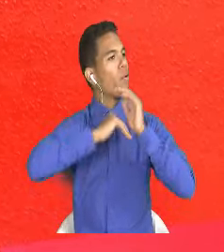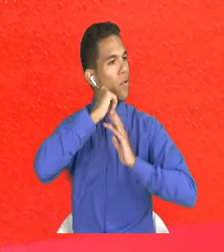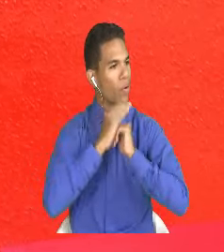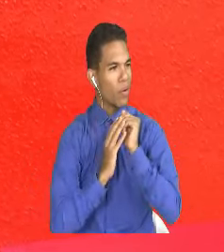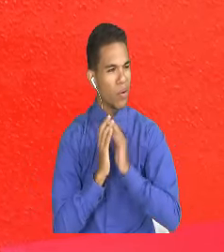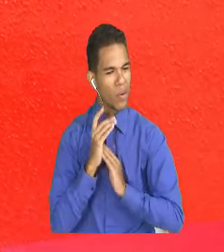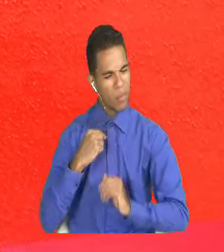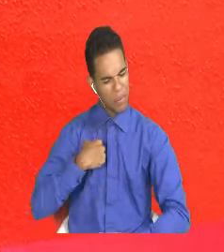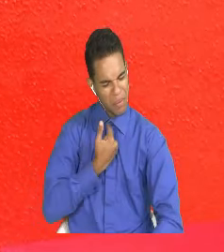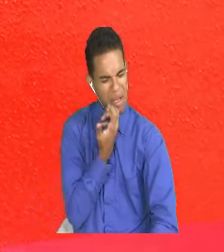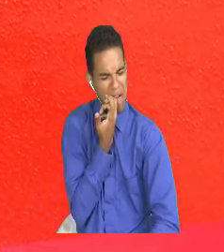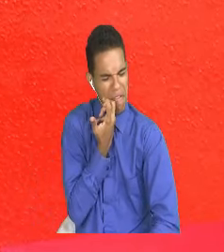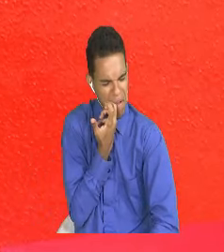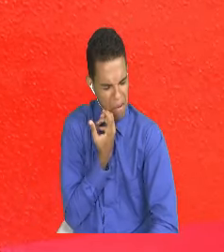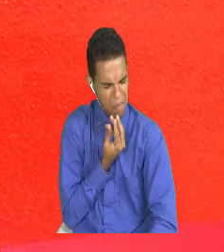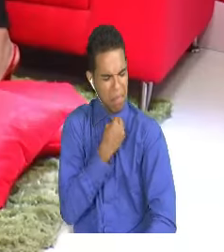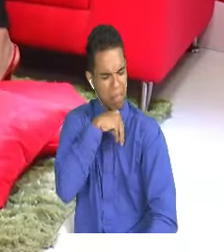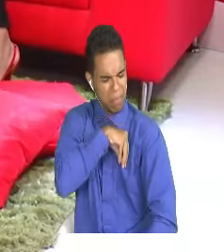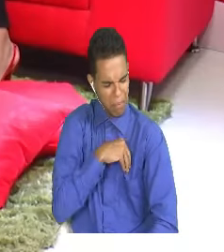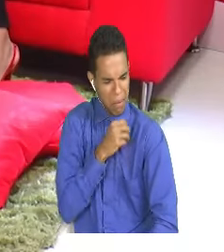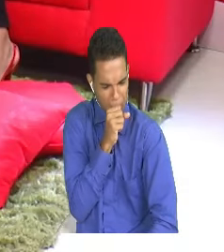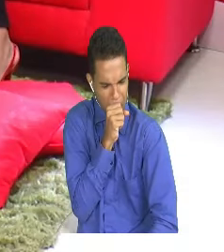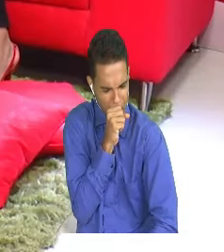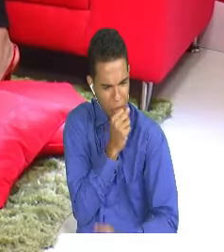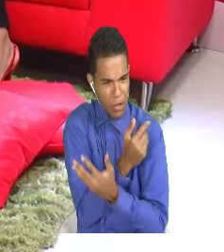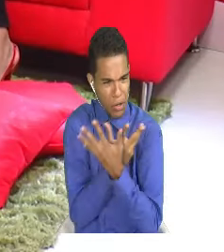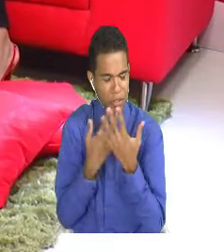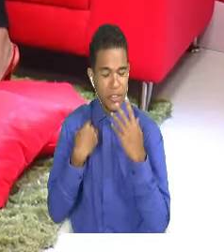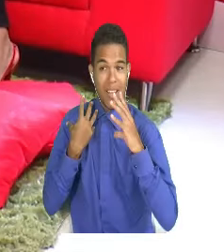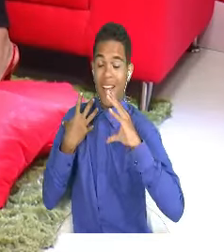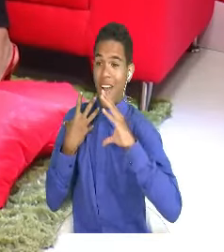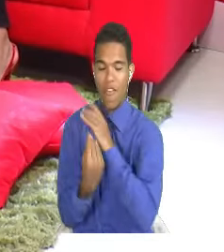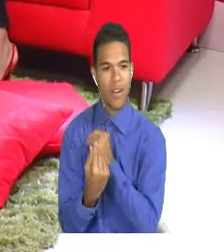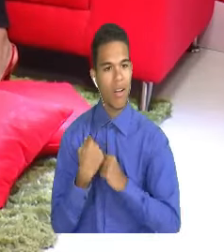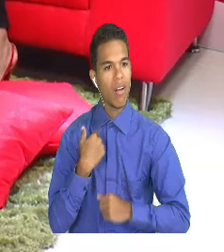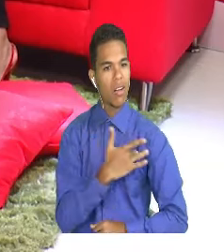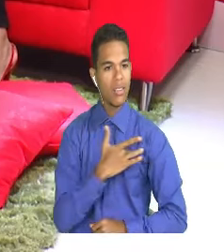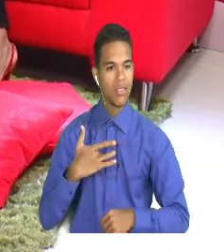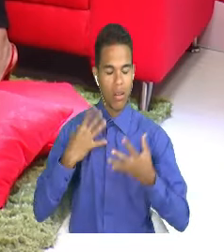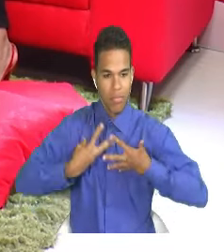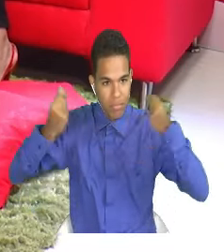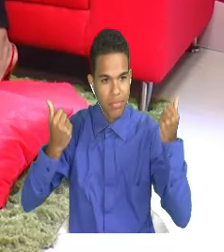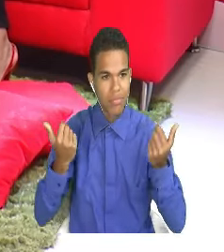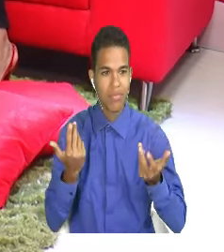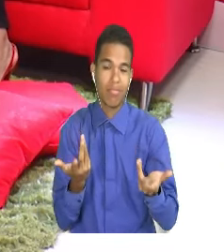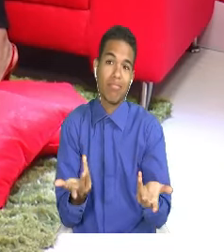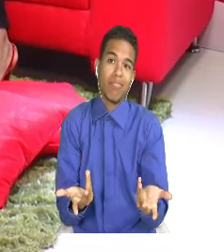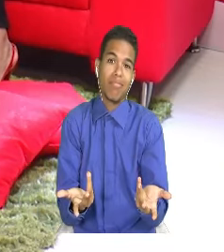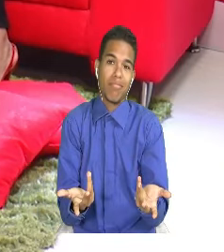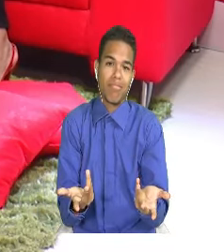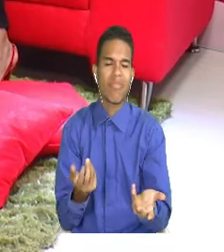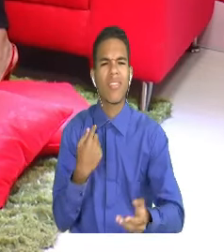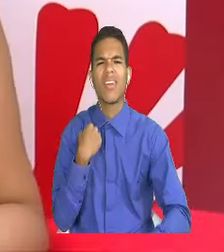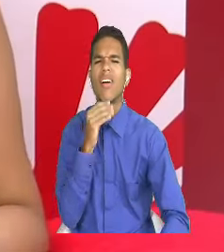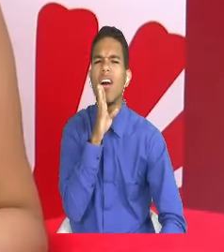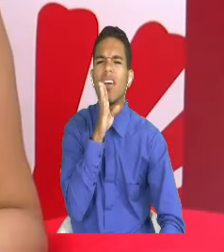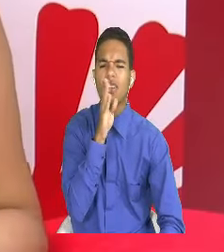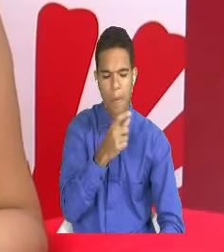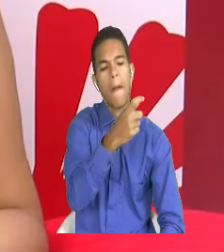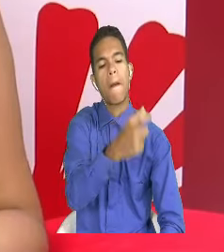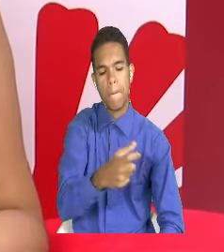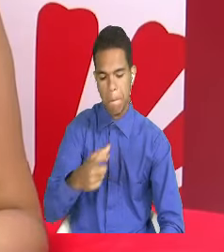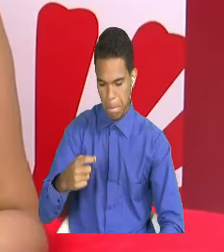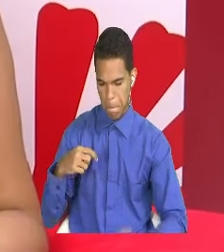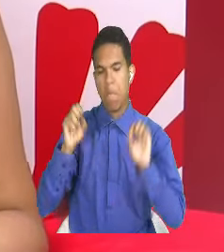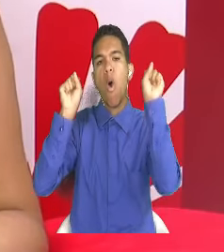salga renovado. Bueno, doctor, cuéntenos usted un poco acerca de quiénes son esas personas que pueden acceder a los servicios de la